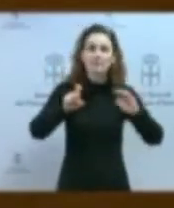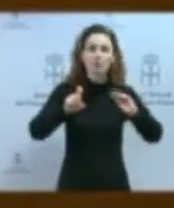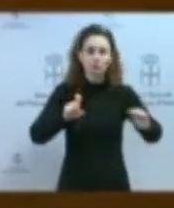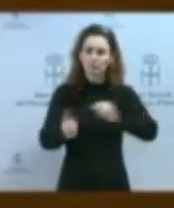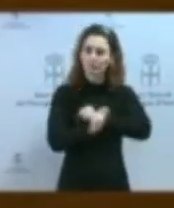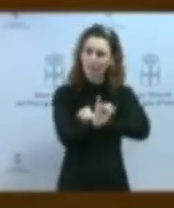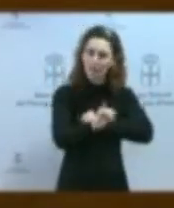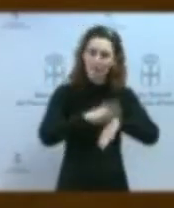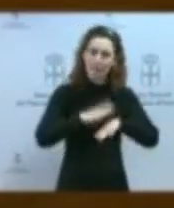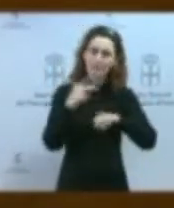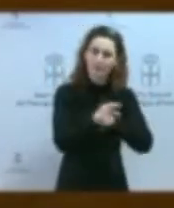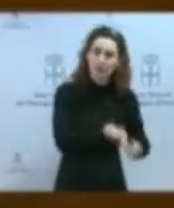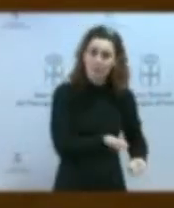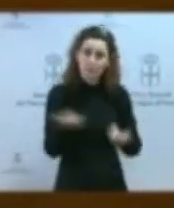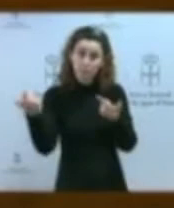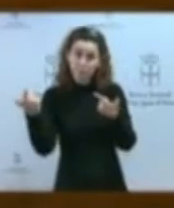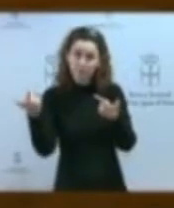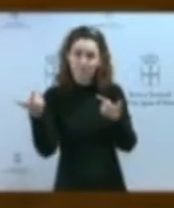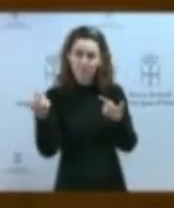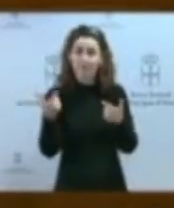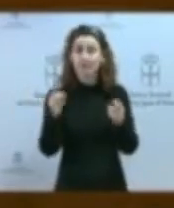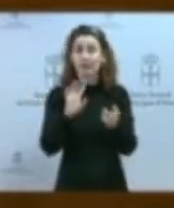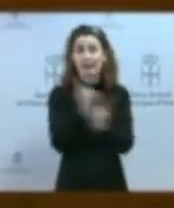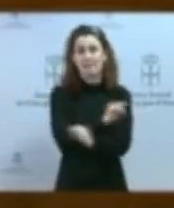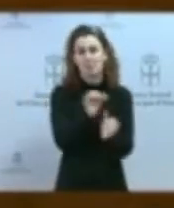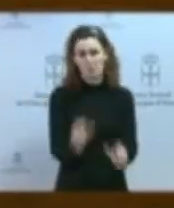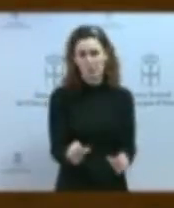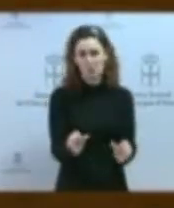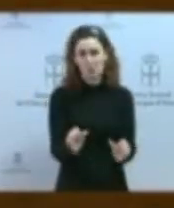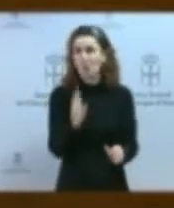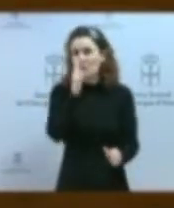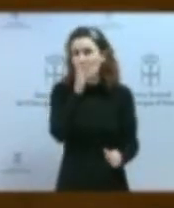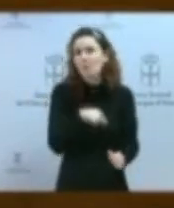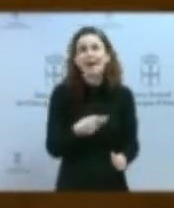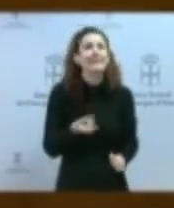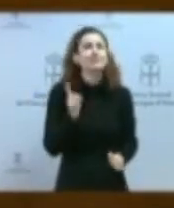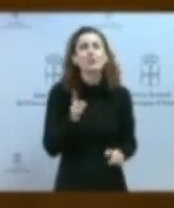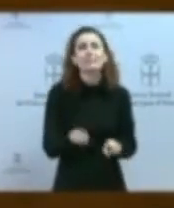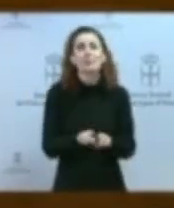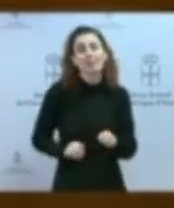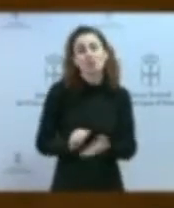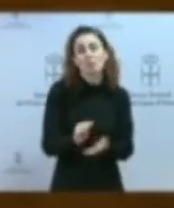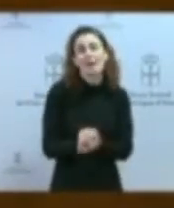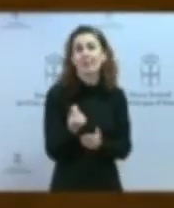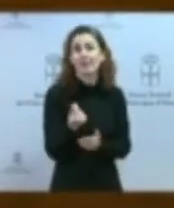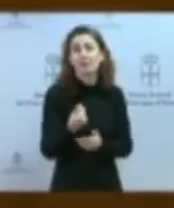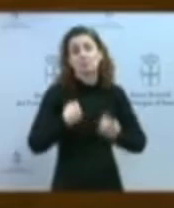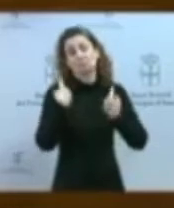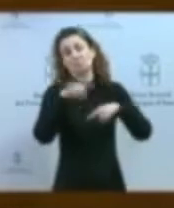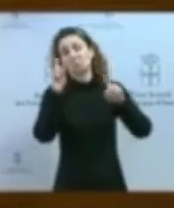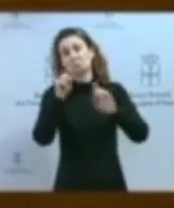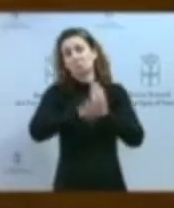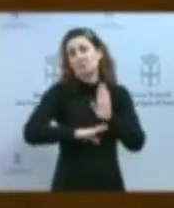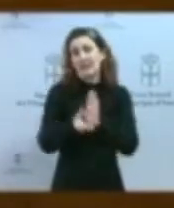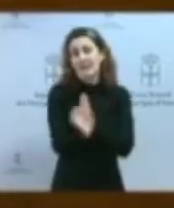un cambio de modelo. No vale simplemente con dar dinero a fondo perdido, sin condicionantes, a empresas que luego se deslocalizan. Tenemos que